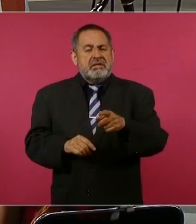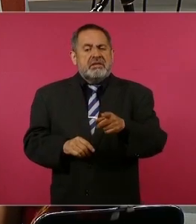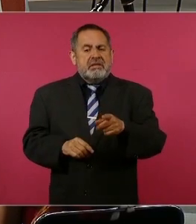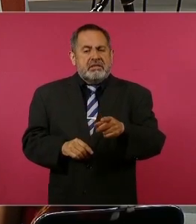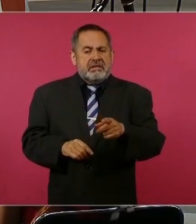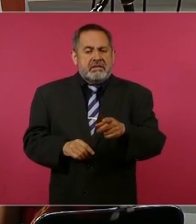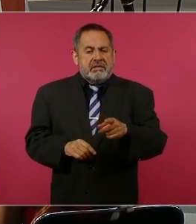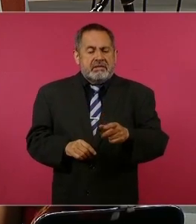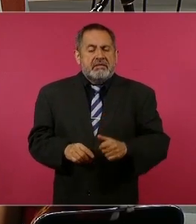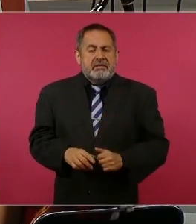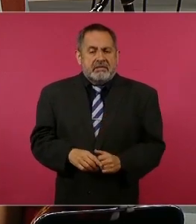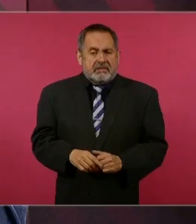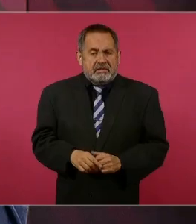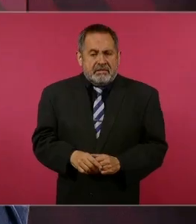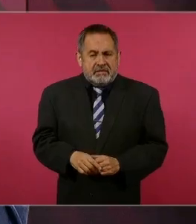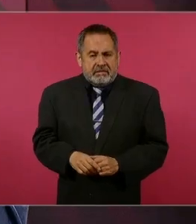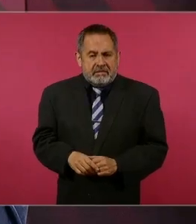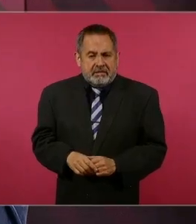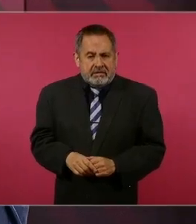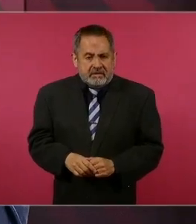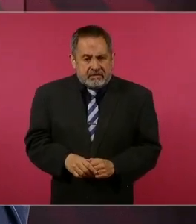Porque